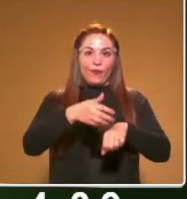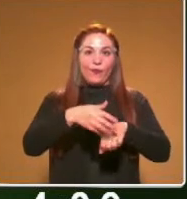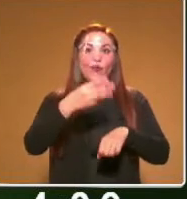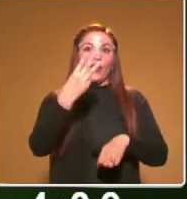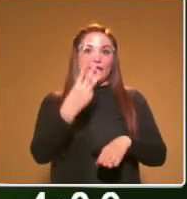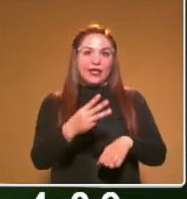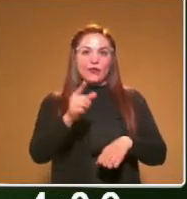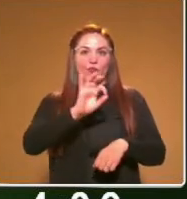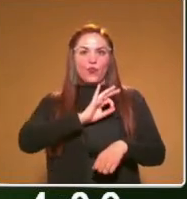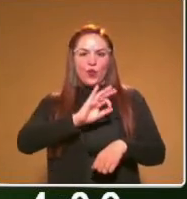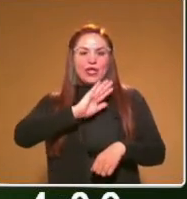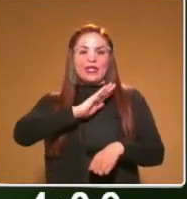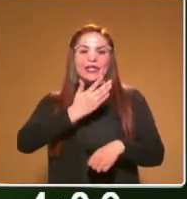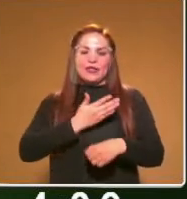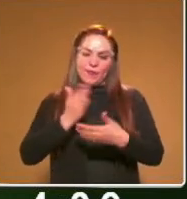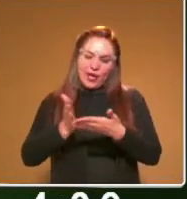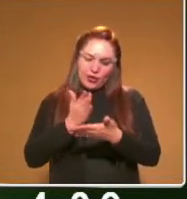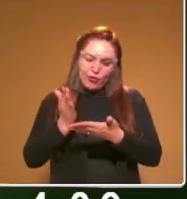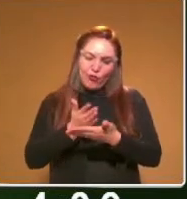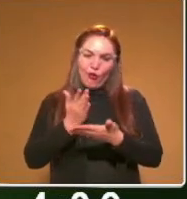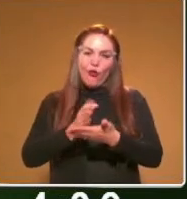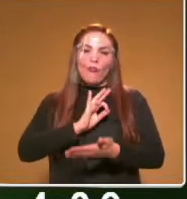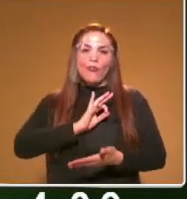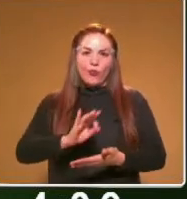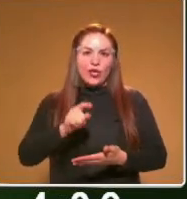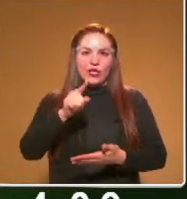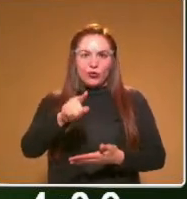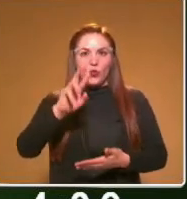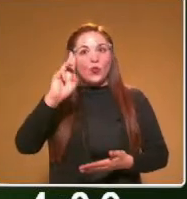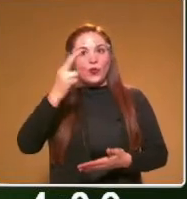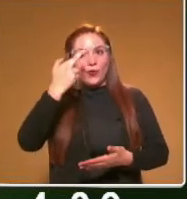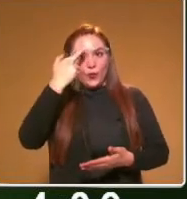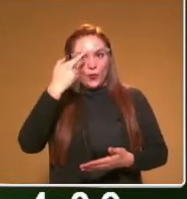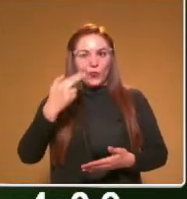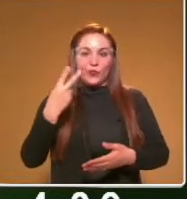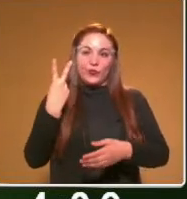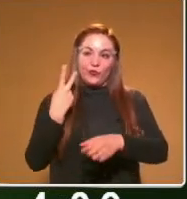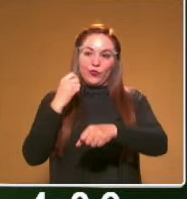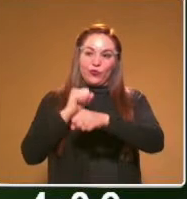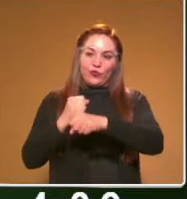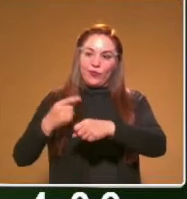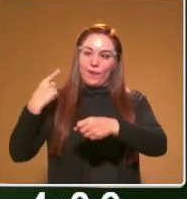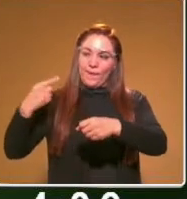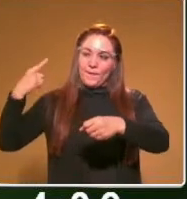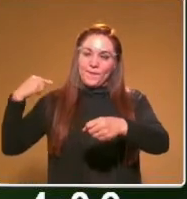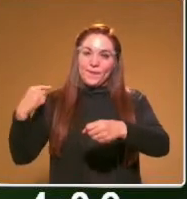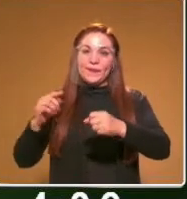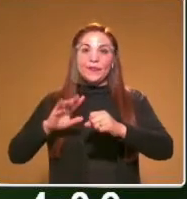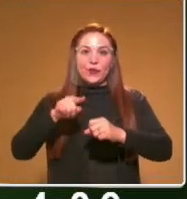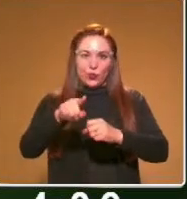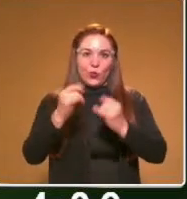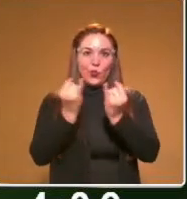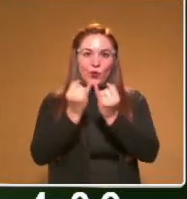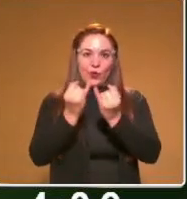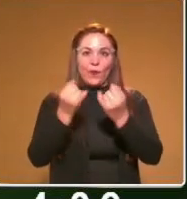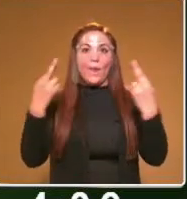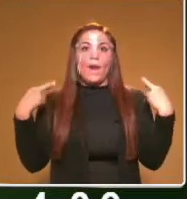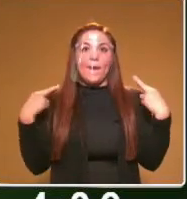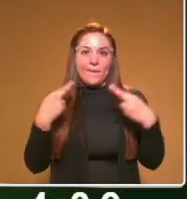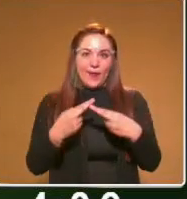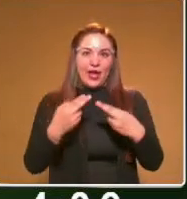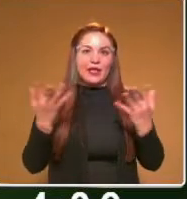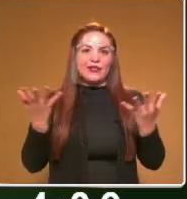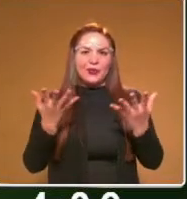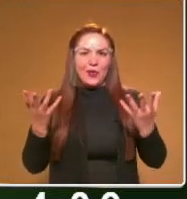lengua materna, corresponde al bloque 3. Esto quiere decir, si tú recuerdas las dos semanas pasadas, al igual que lo hiciste con tu maestro o maestra,